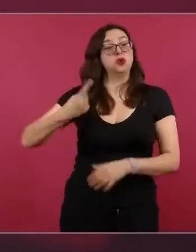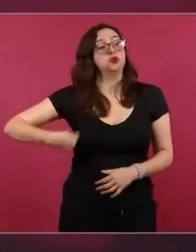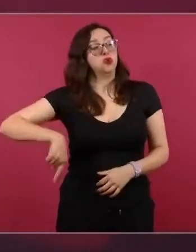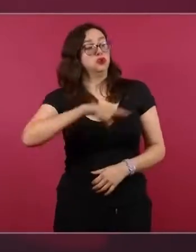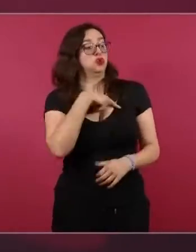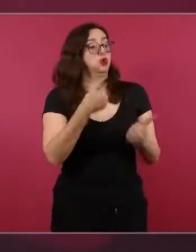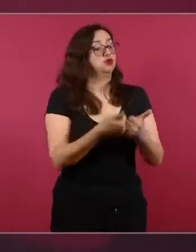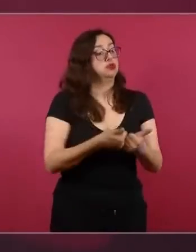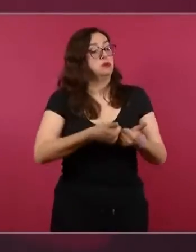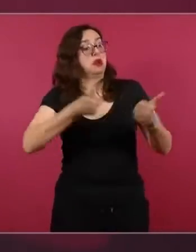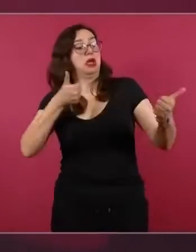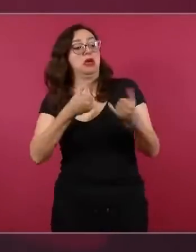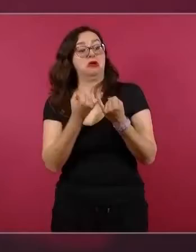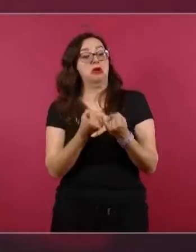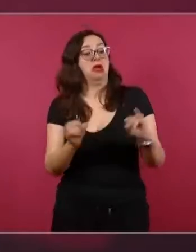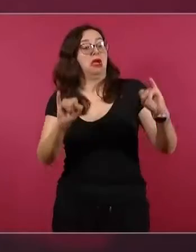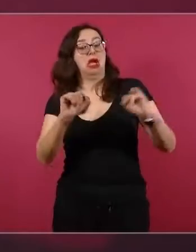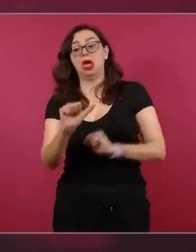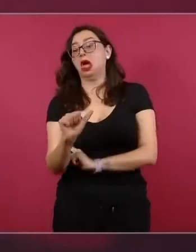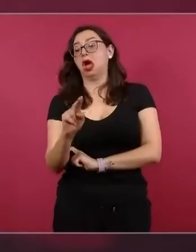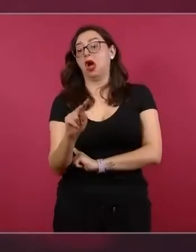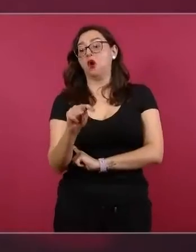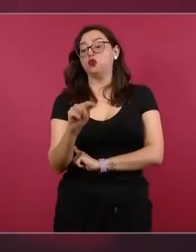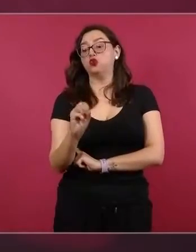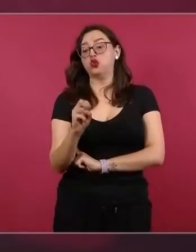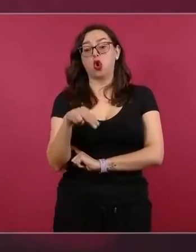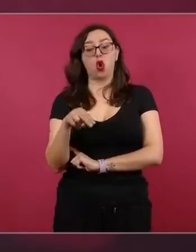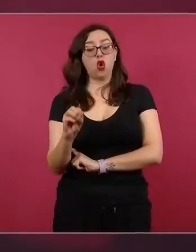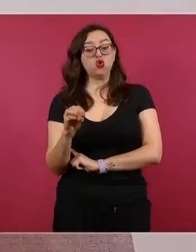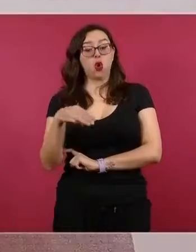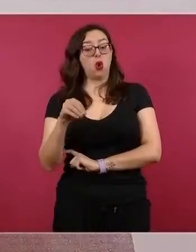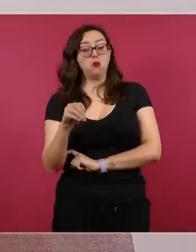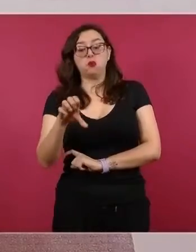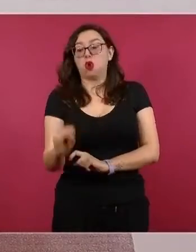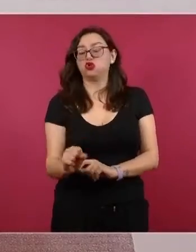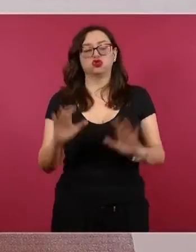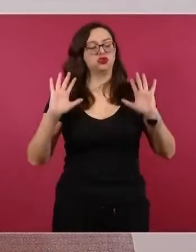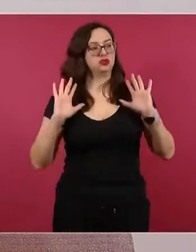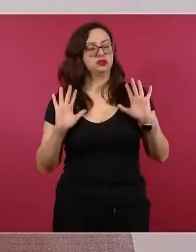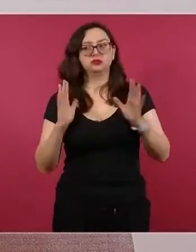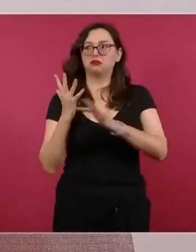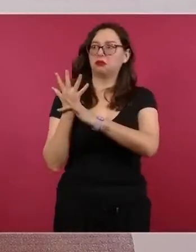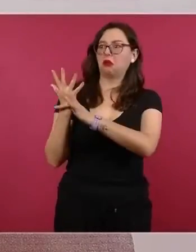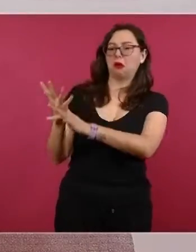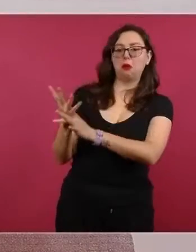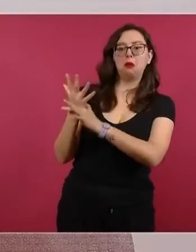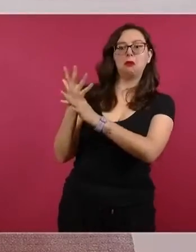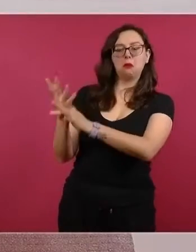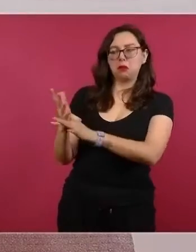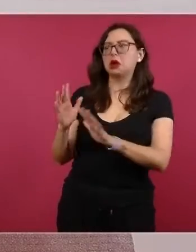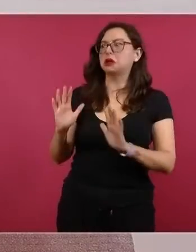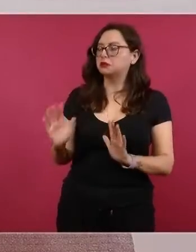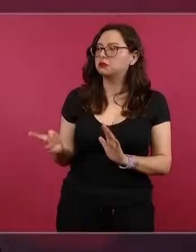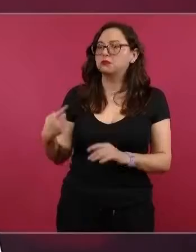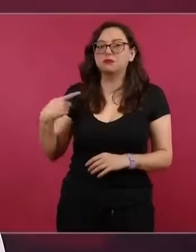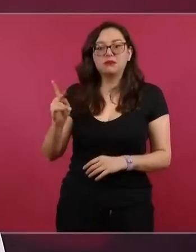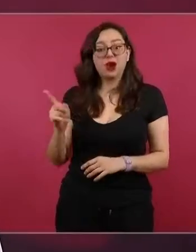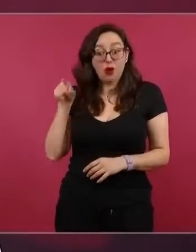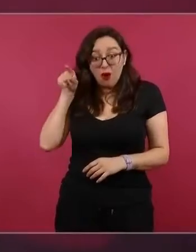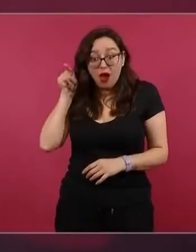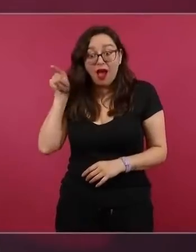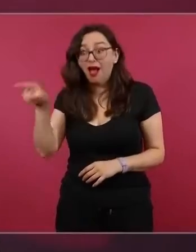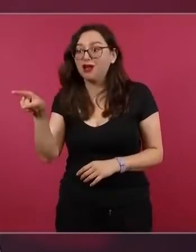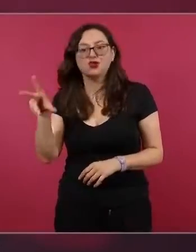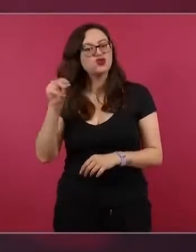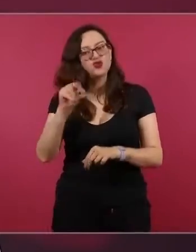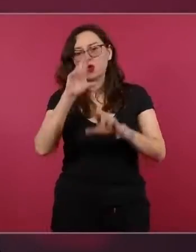y se ha inventado esta idea de que se quiere afectar su autonomía, cuando en realidad lo que está sucediendo es que se está